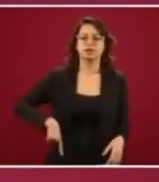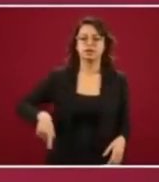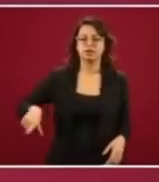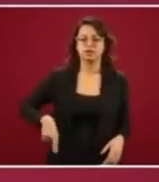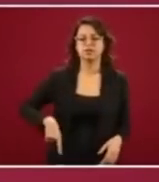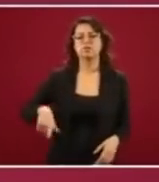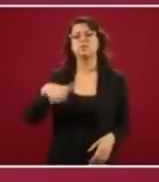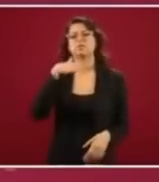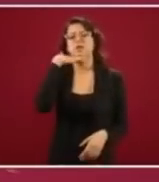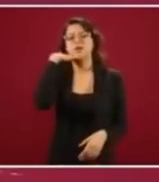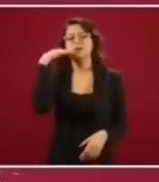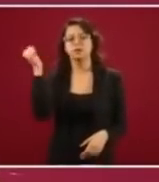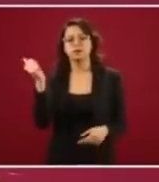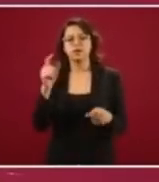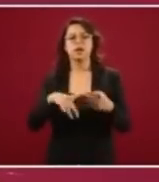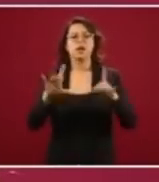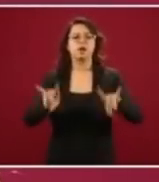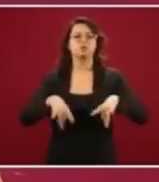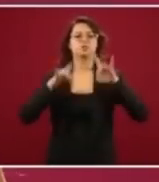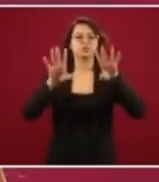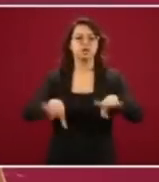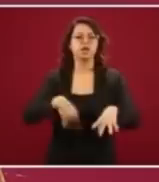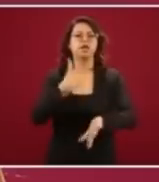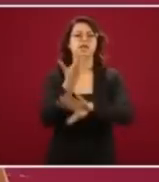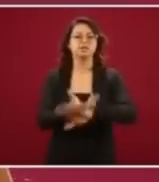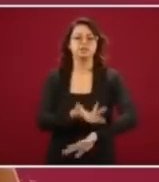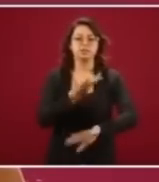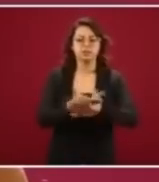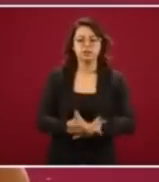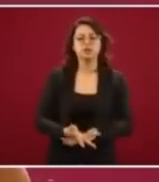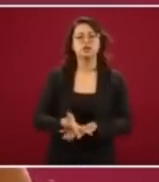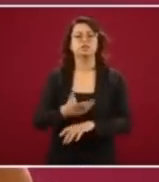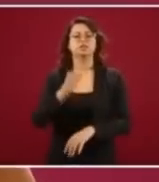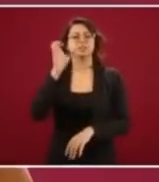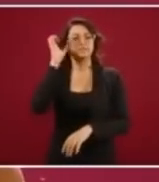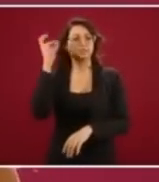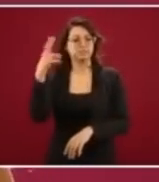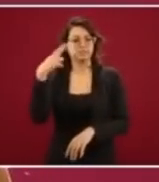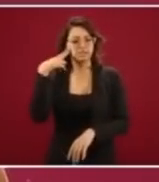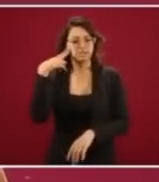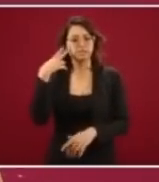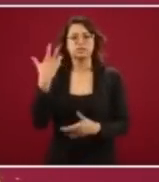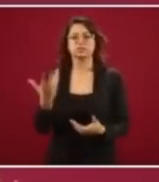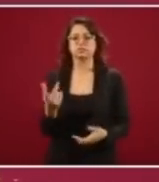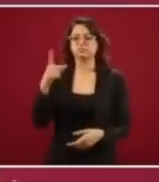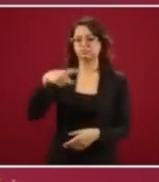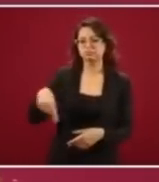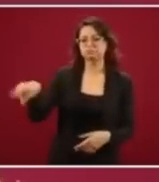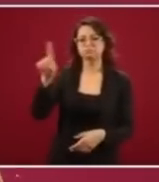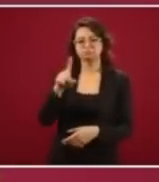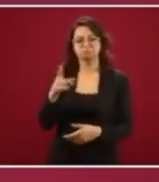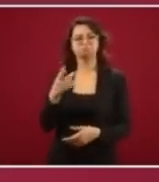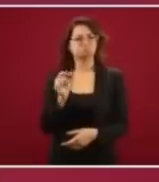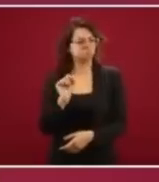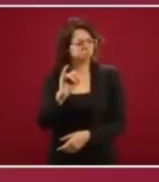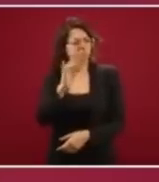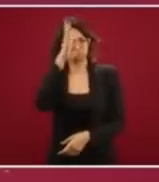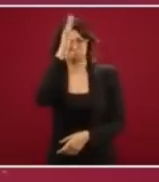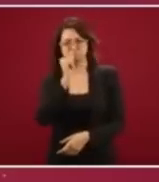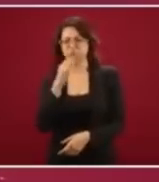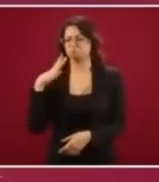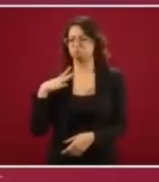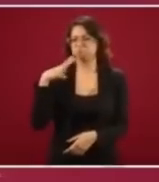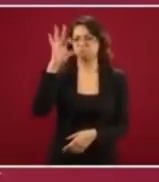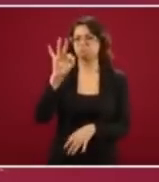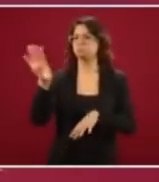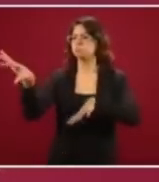de Alemania, de Australia, de Estados Unidos y de China, que pusieron a su disposición a las